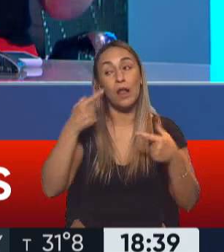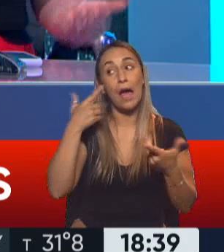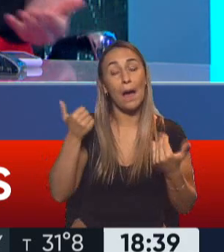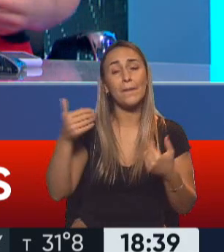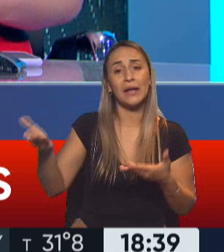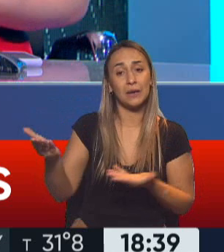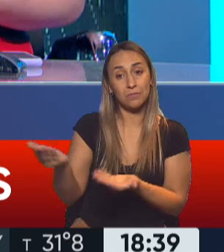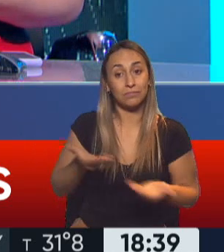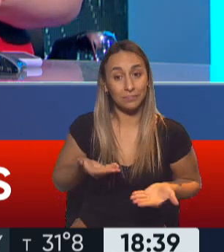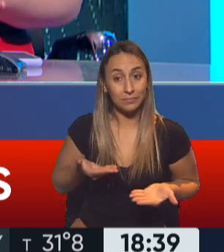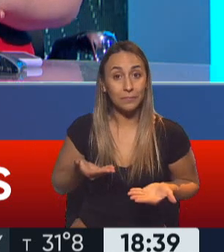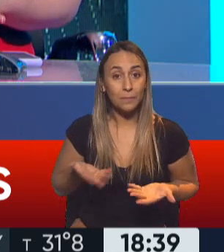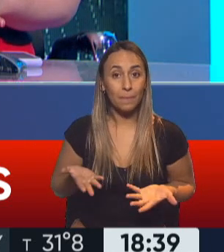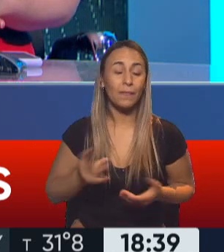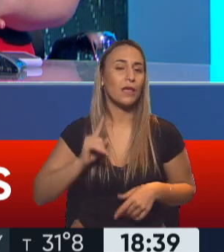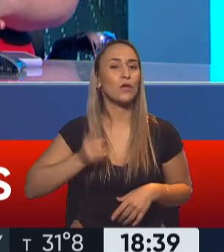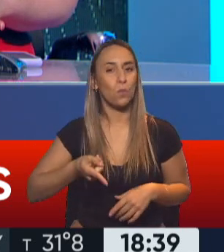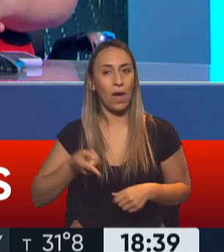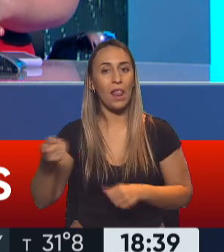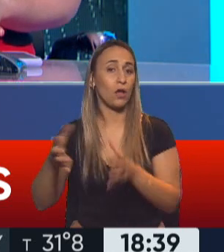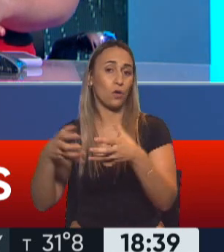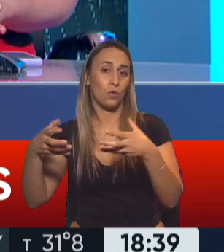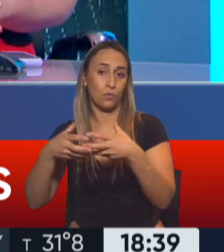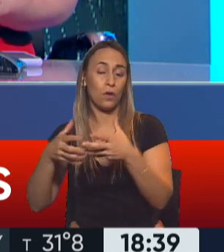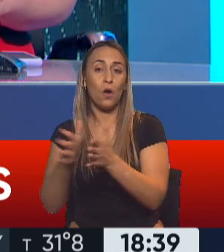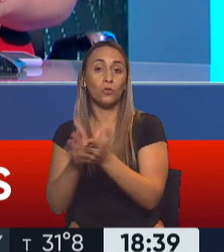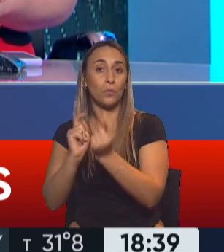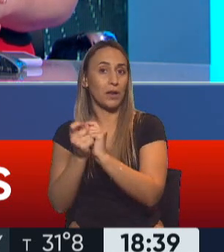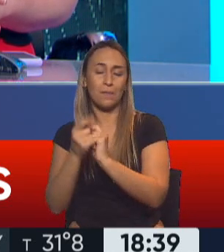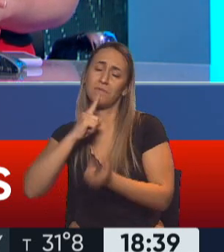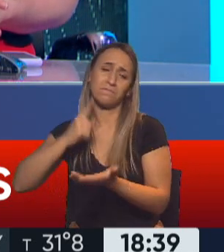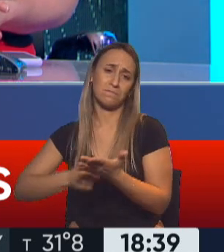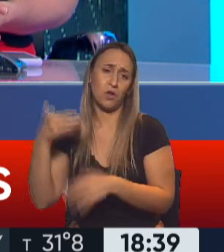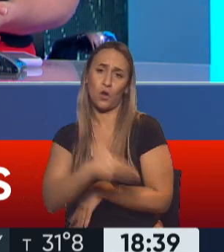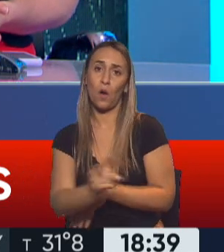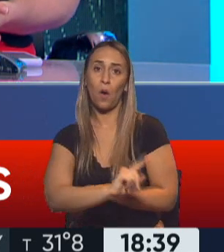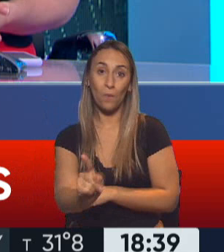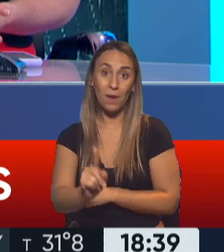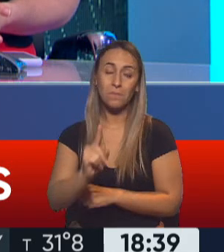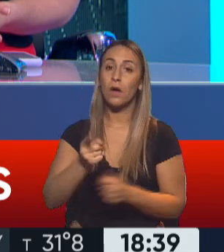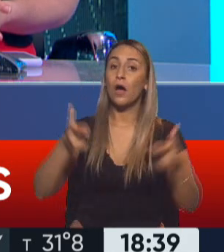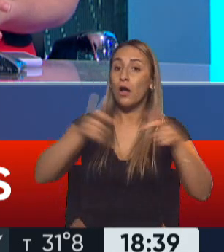Bueno, aún así todo, efectivamente, Juntos por el Cambio decide no asistir a la convocatoria encabezada por el